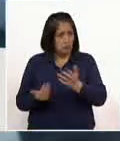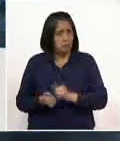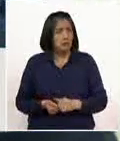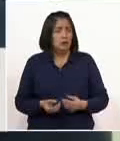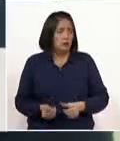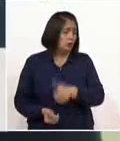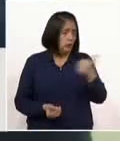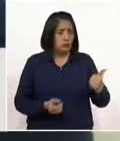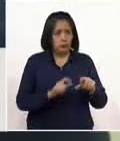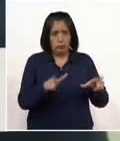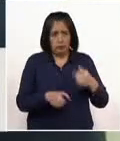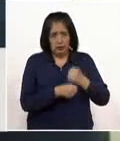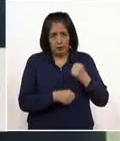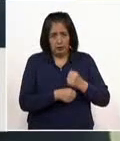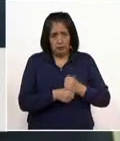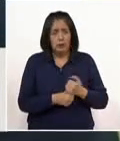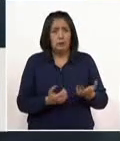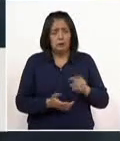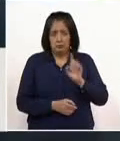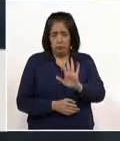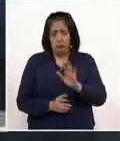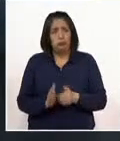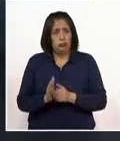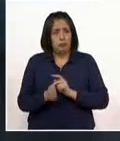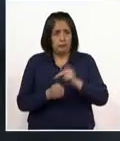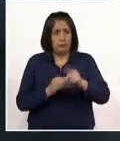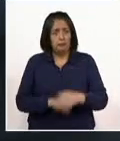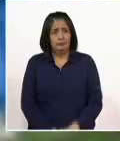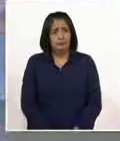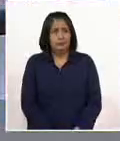ofreció otro puesto de trabajo en su especialidad.